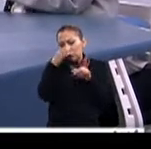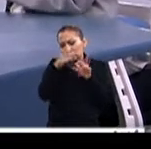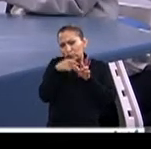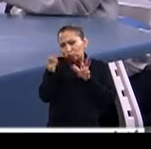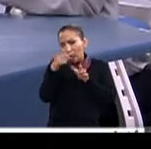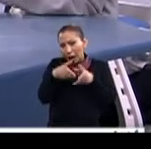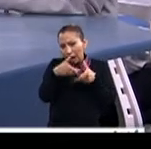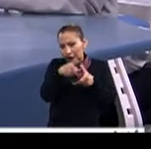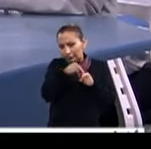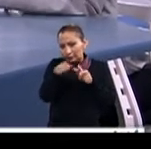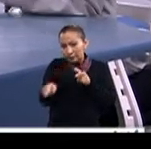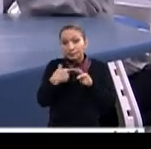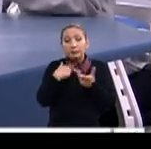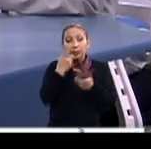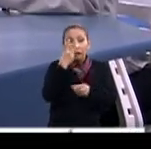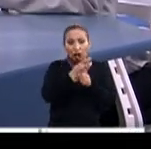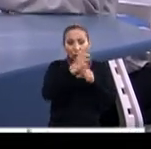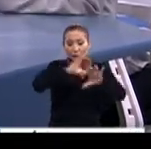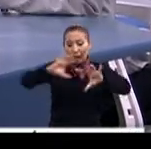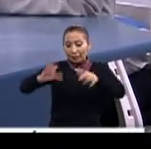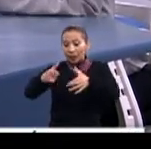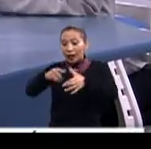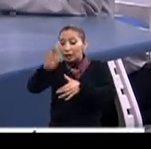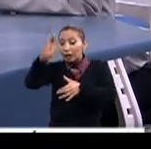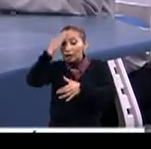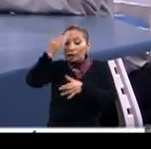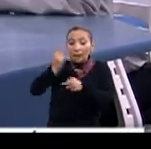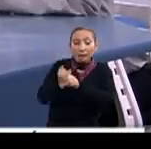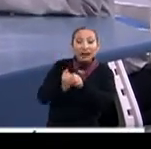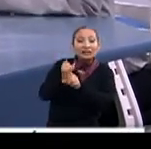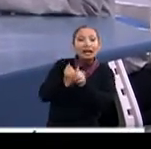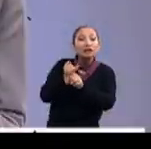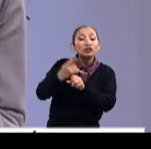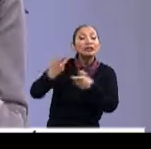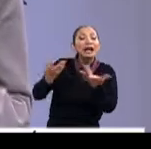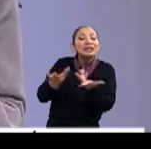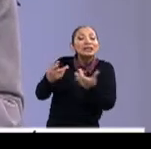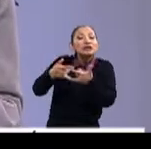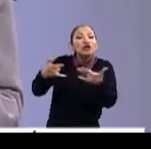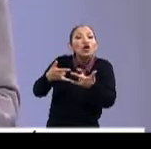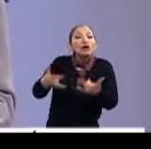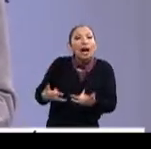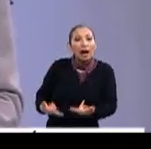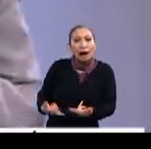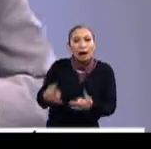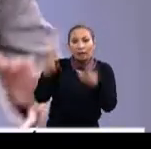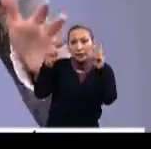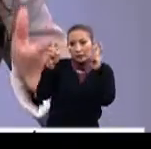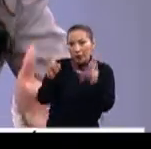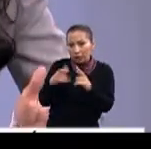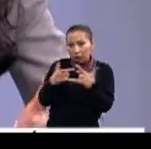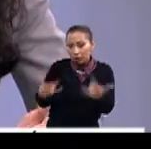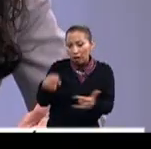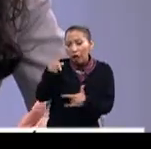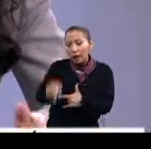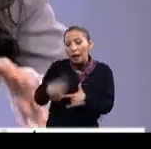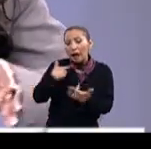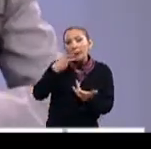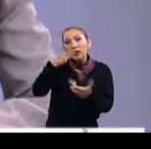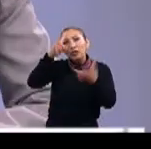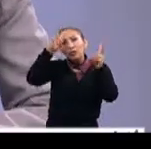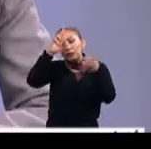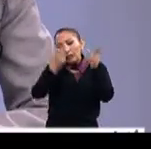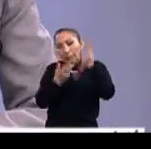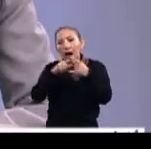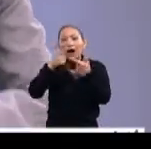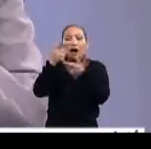La segunda categoría de premios reconoce a las investigaciones históricas que han abordado la independencia,